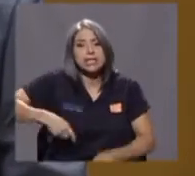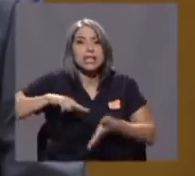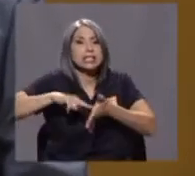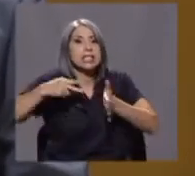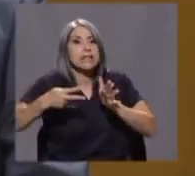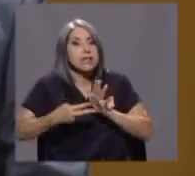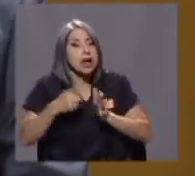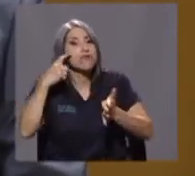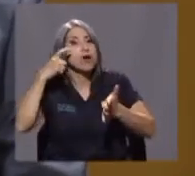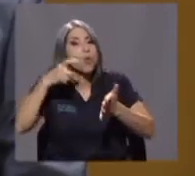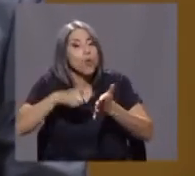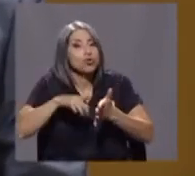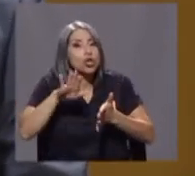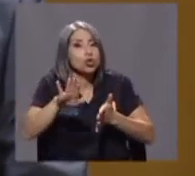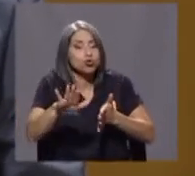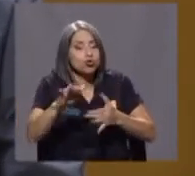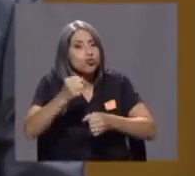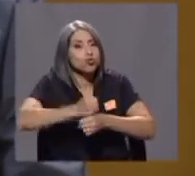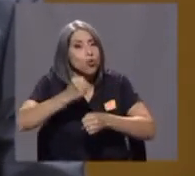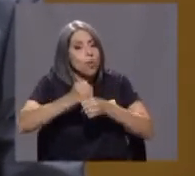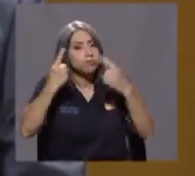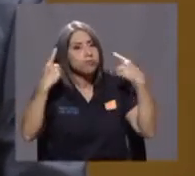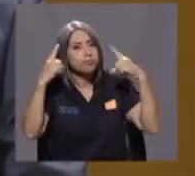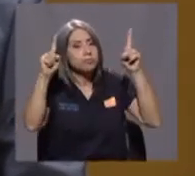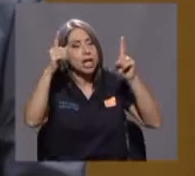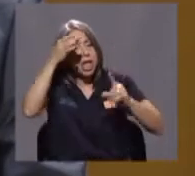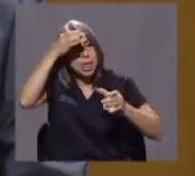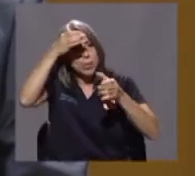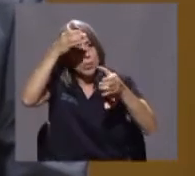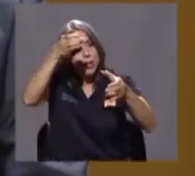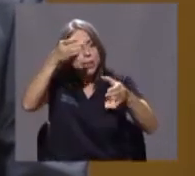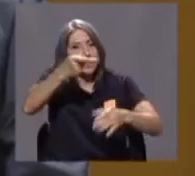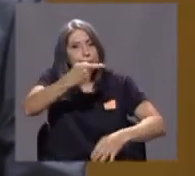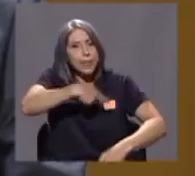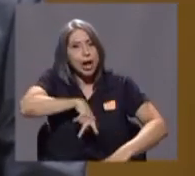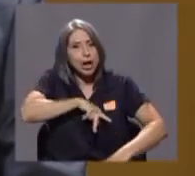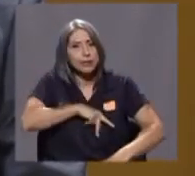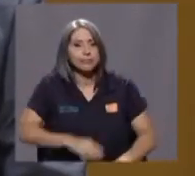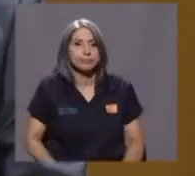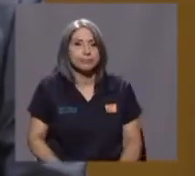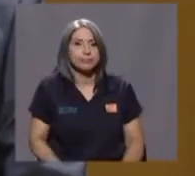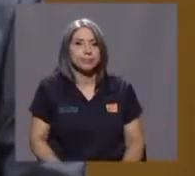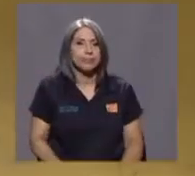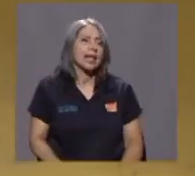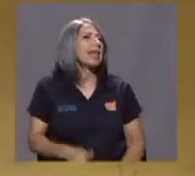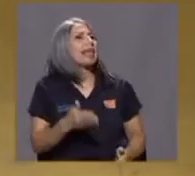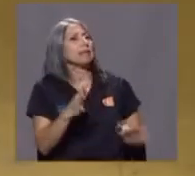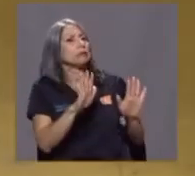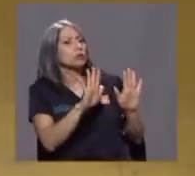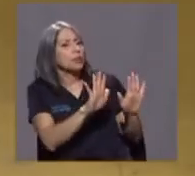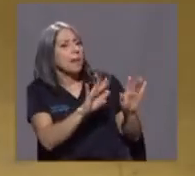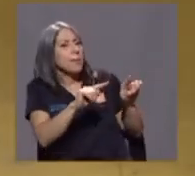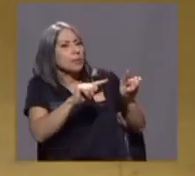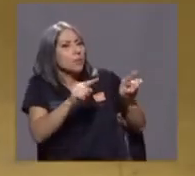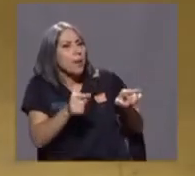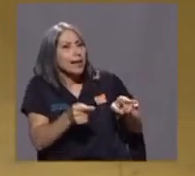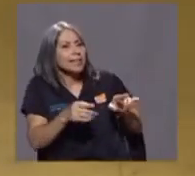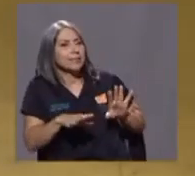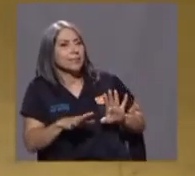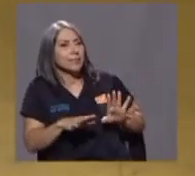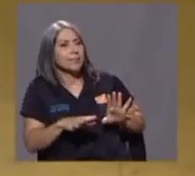reconociendo sus grandes dotes intelectuales y personales. Él abogó... Tal vez un paréntisito, ¿sí? Él